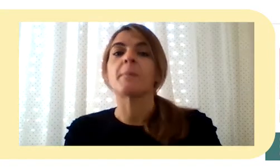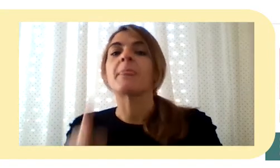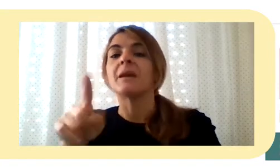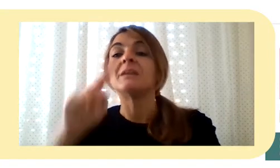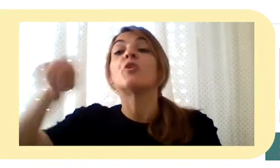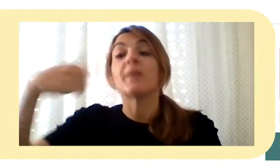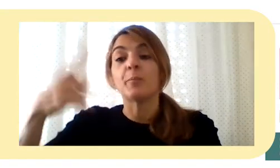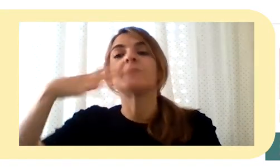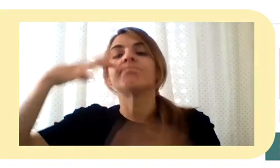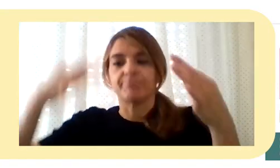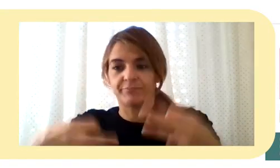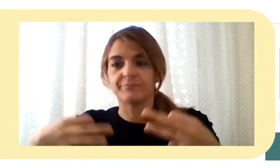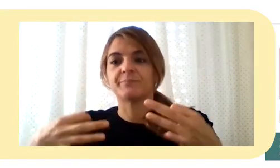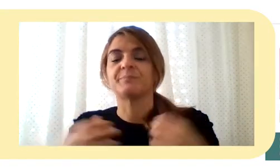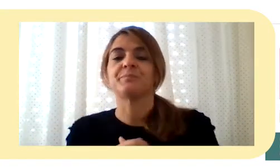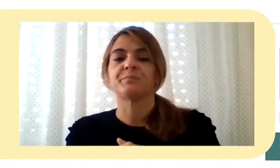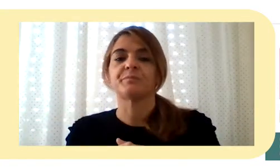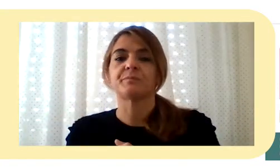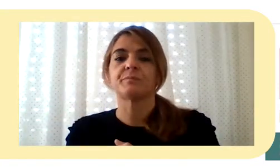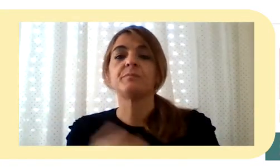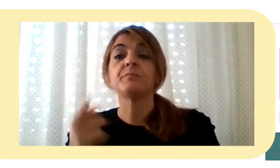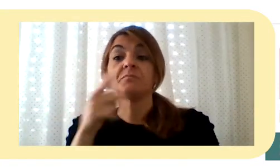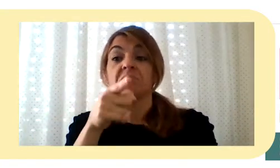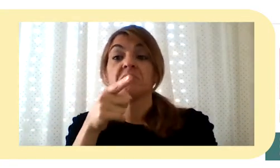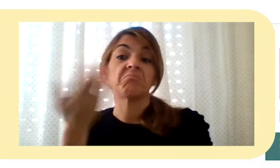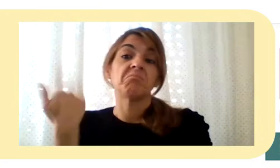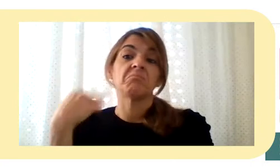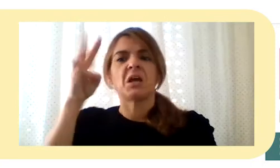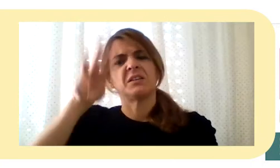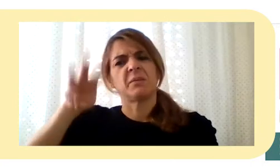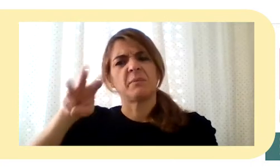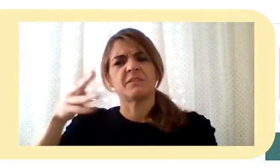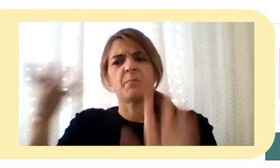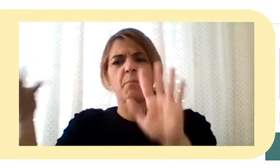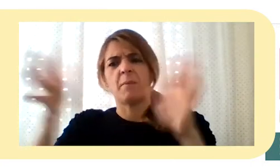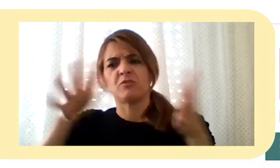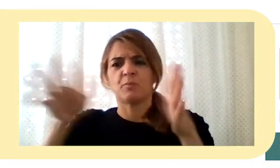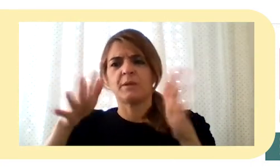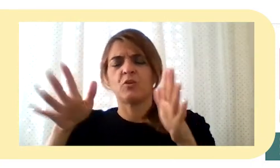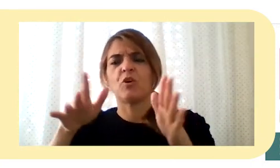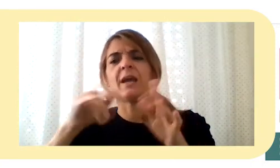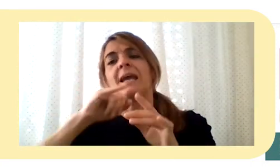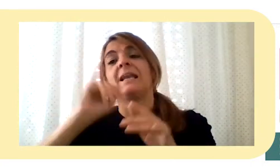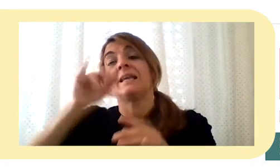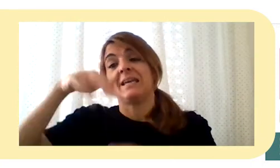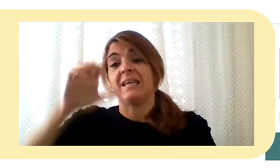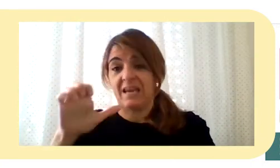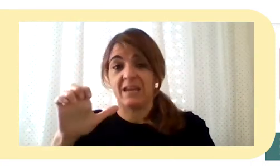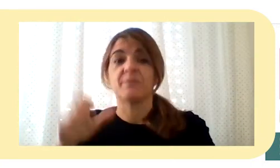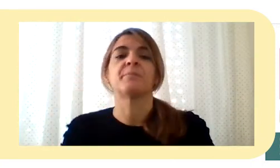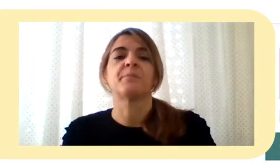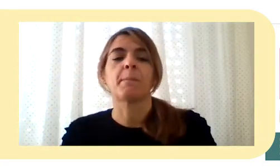confirma. Aquí, hace como 3 meses, más o menos, el INE-BASE, el Instituto Nacional de Estadística, por